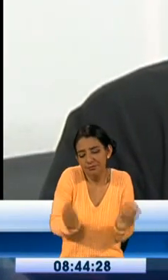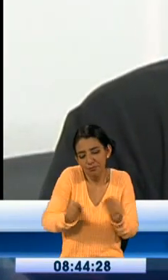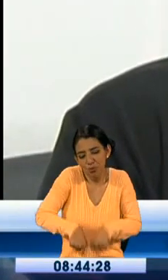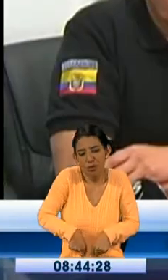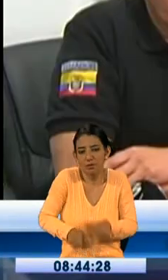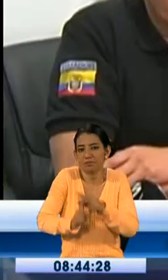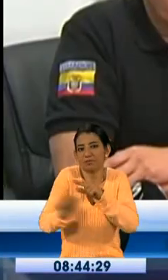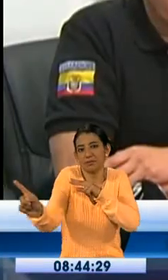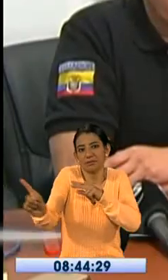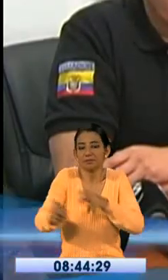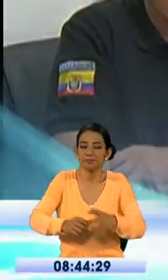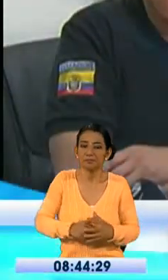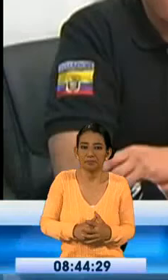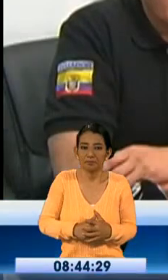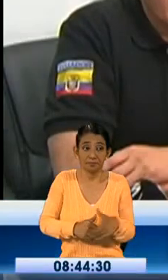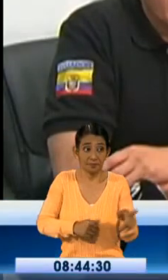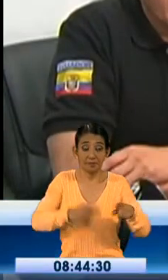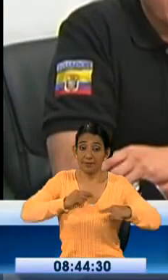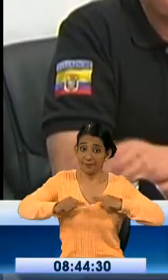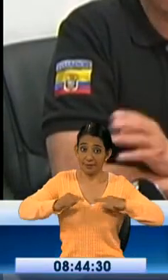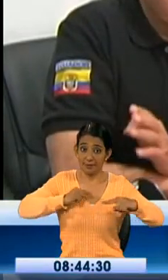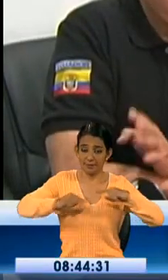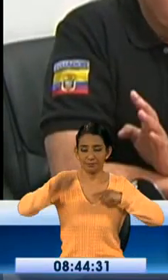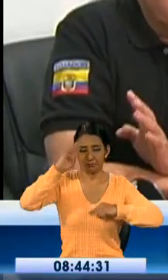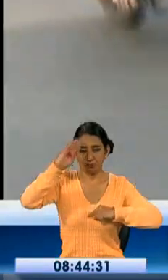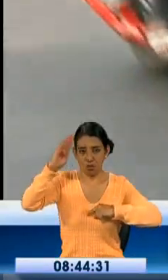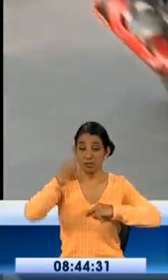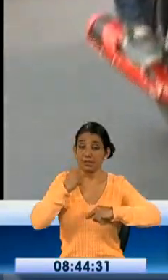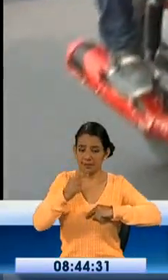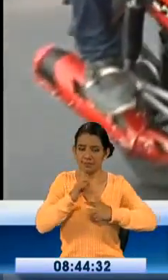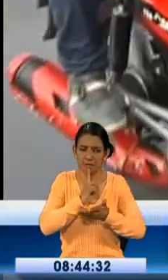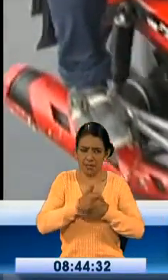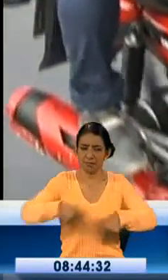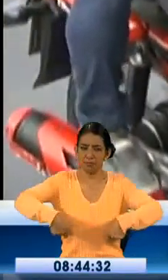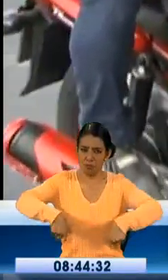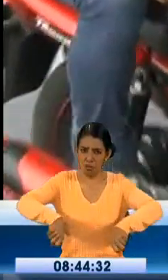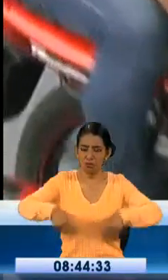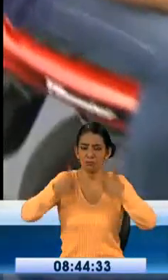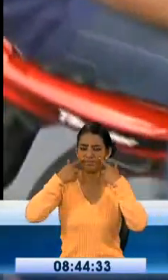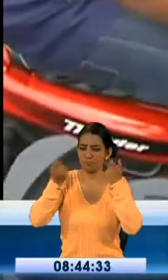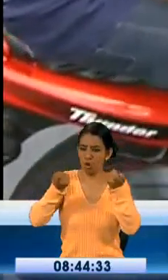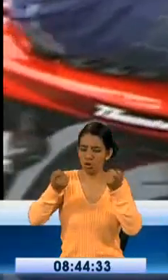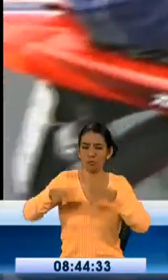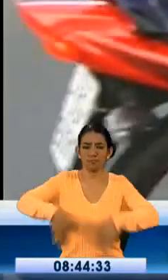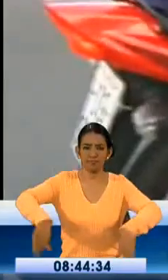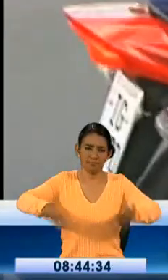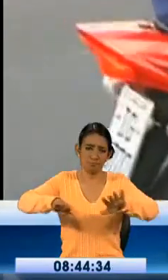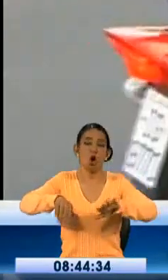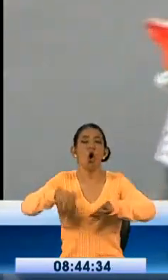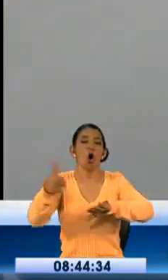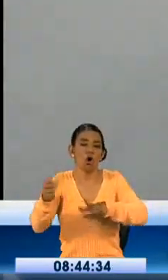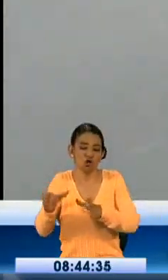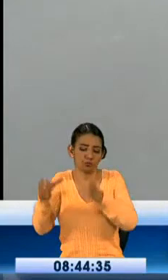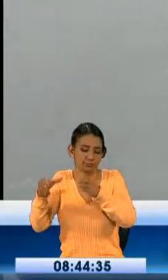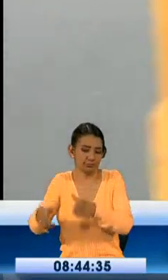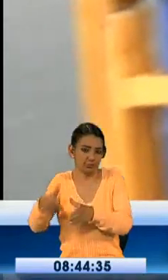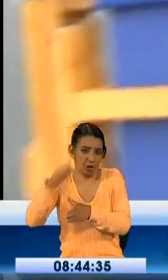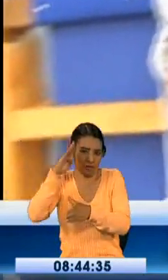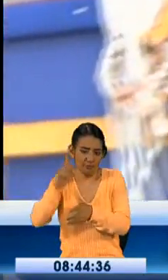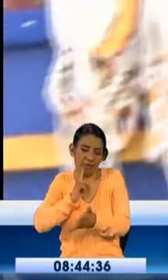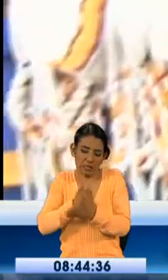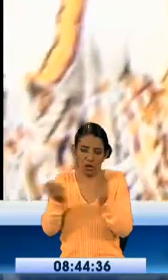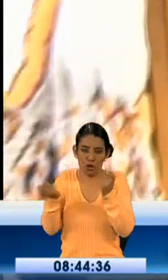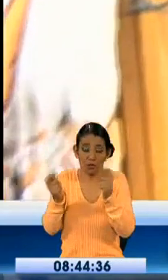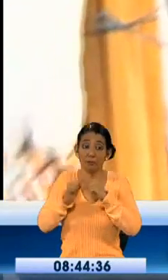lugar. Víctor Arauz indica además que aunque el control de las motocicletas lo efectúa otra división de la policía,